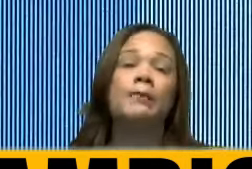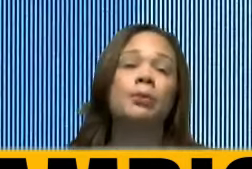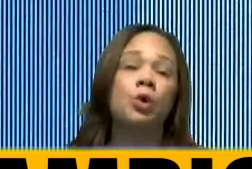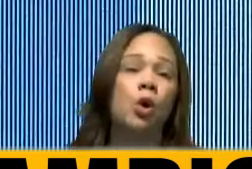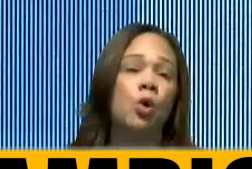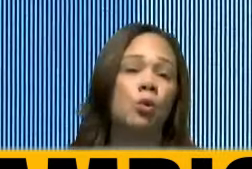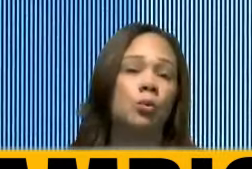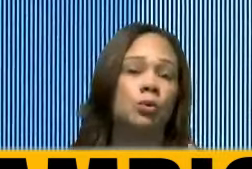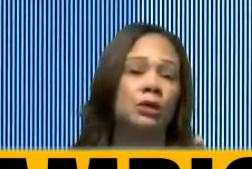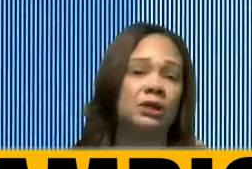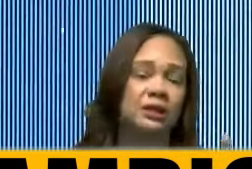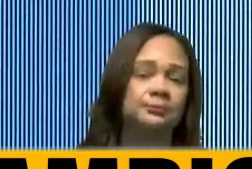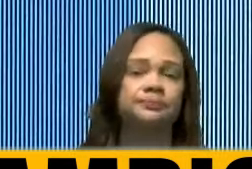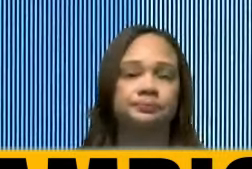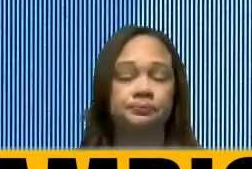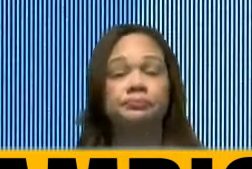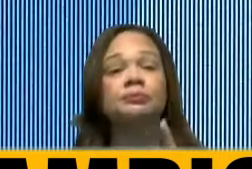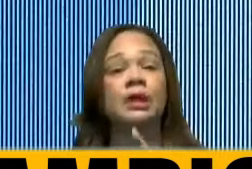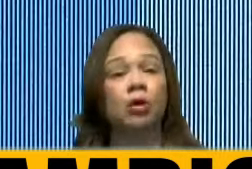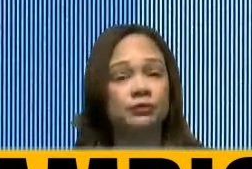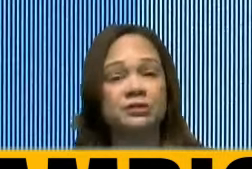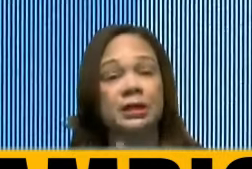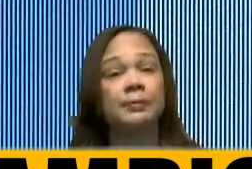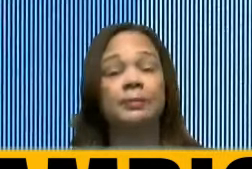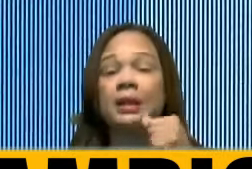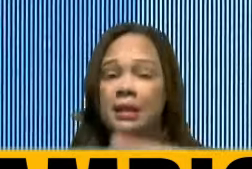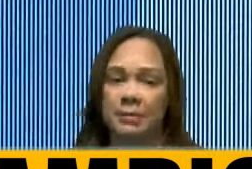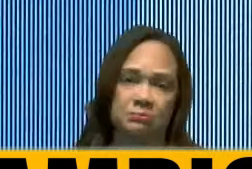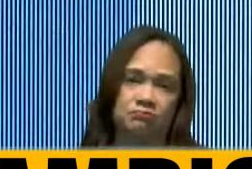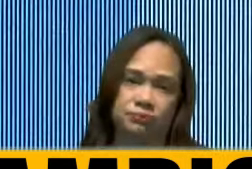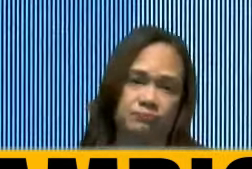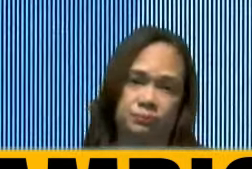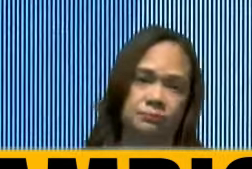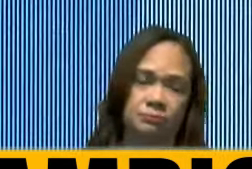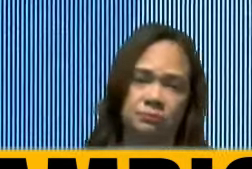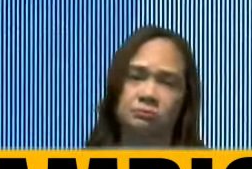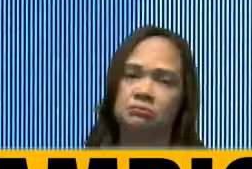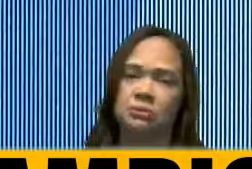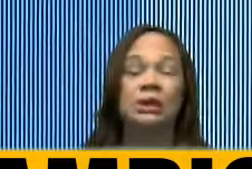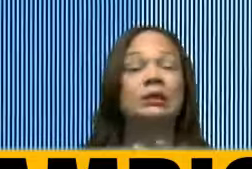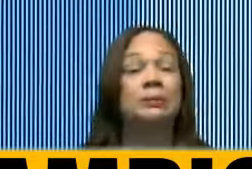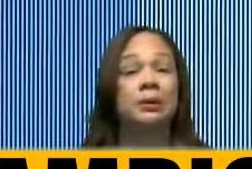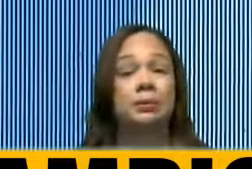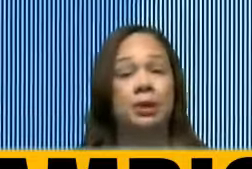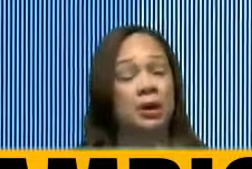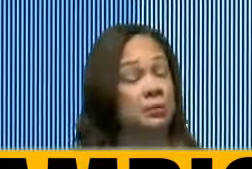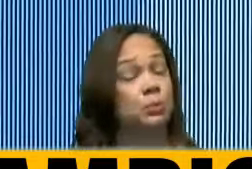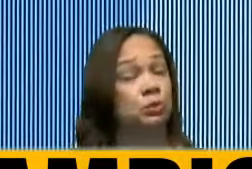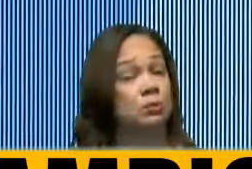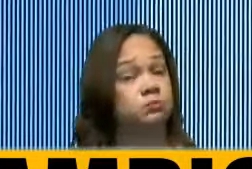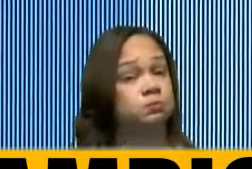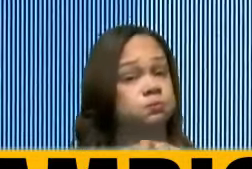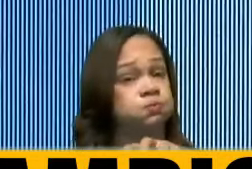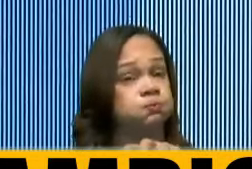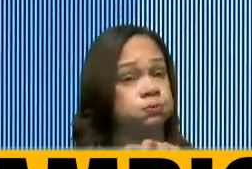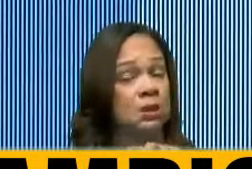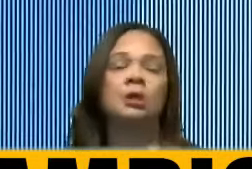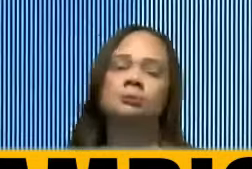comunidad el despacho de la primera dama también que tenía un presupuesto importante y